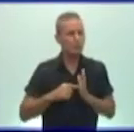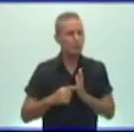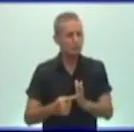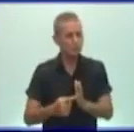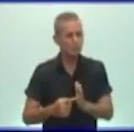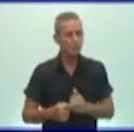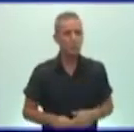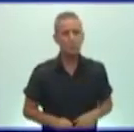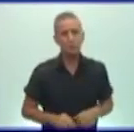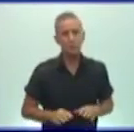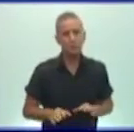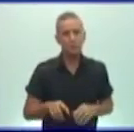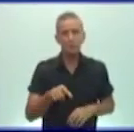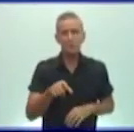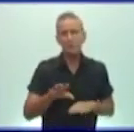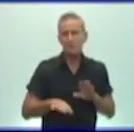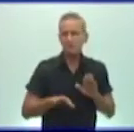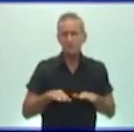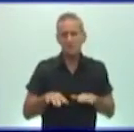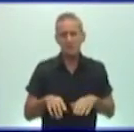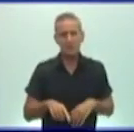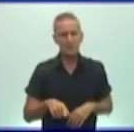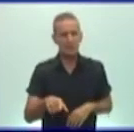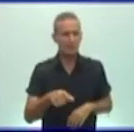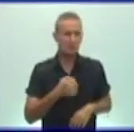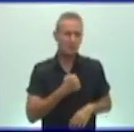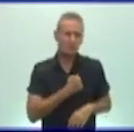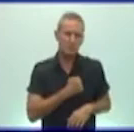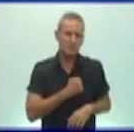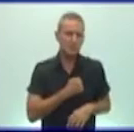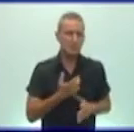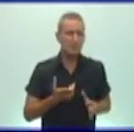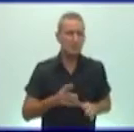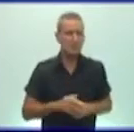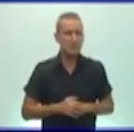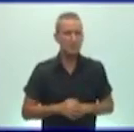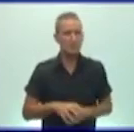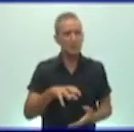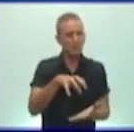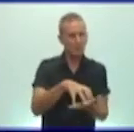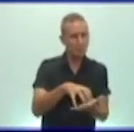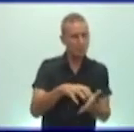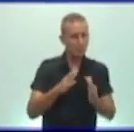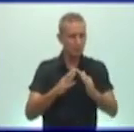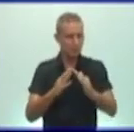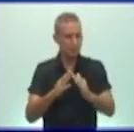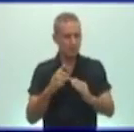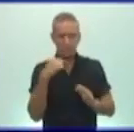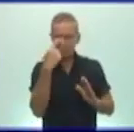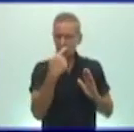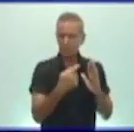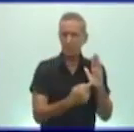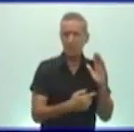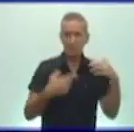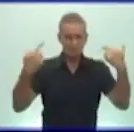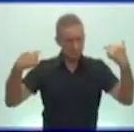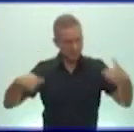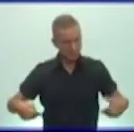plan según ustedes consideren. En este caso les sugerimos lugar donde vive, características